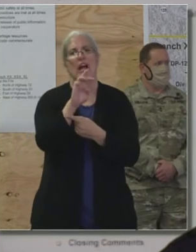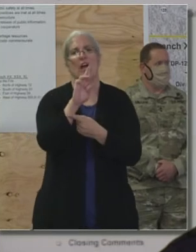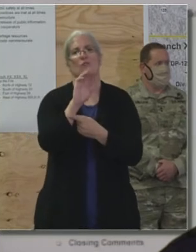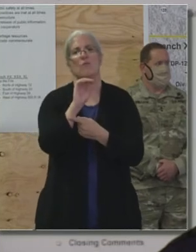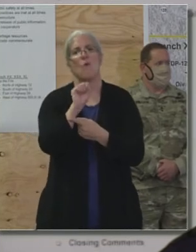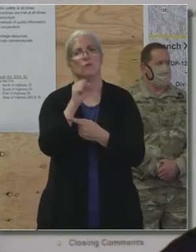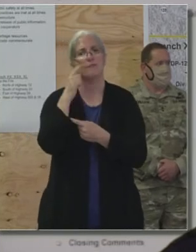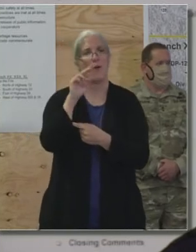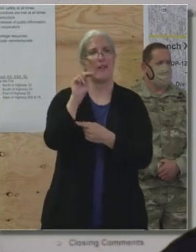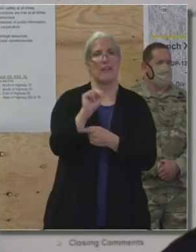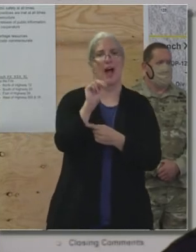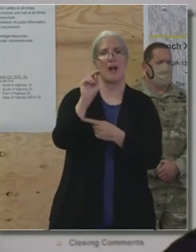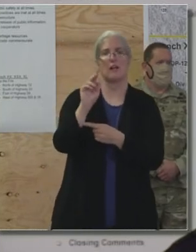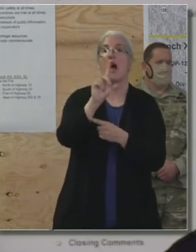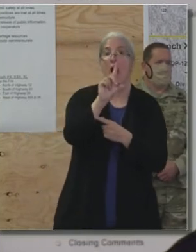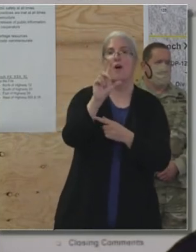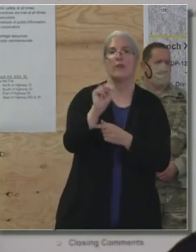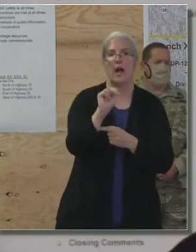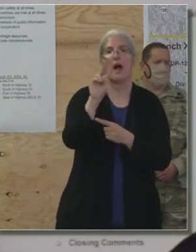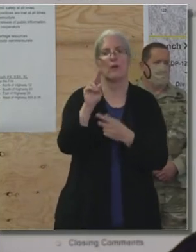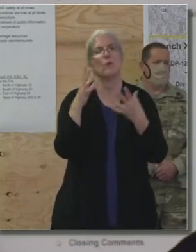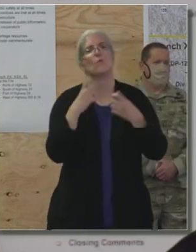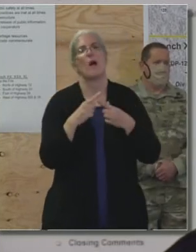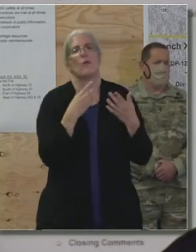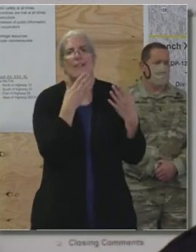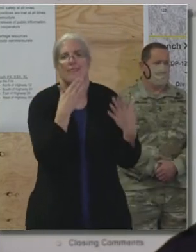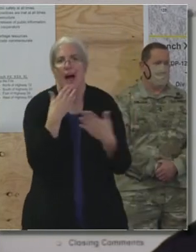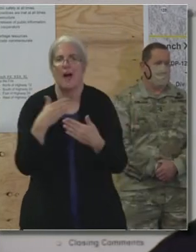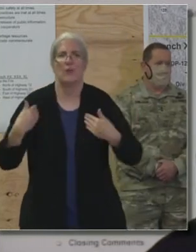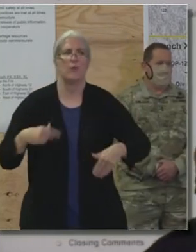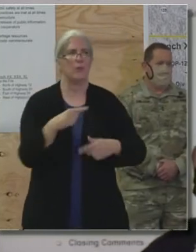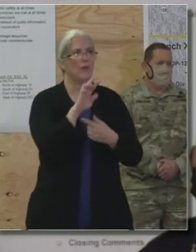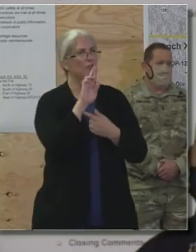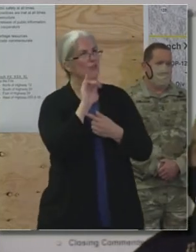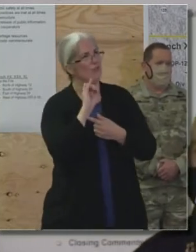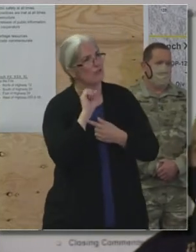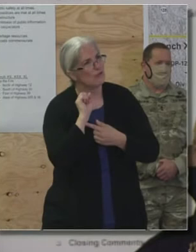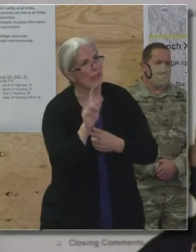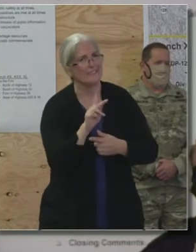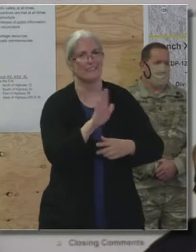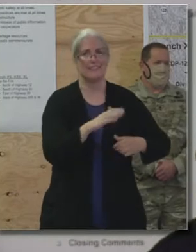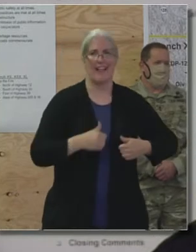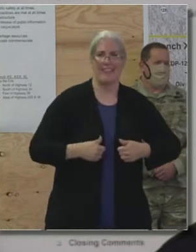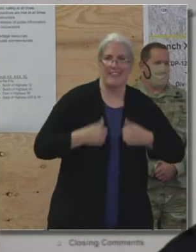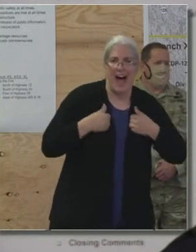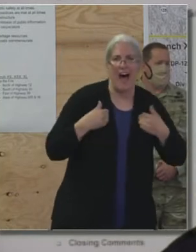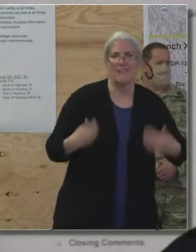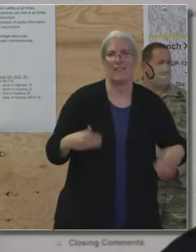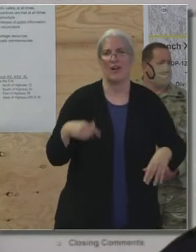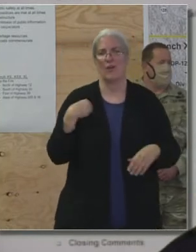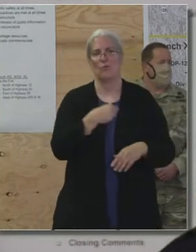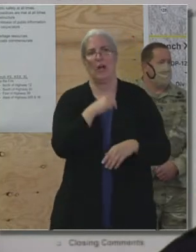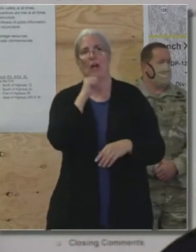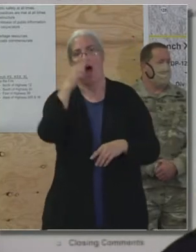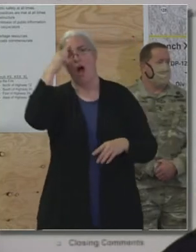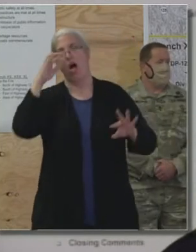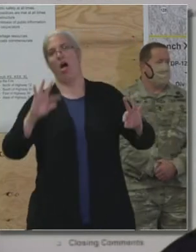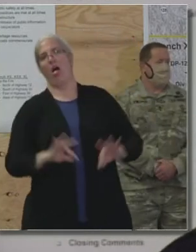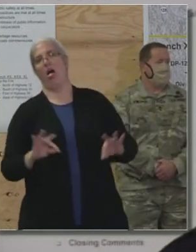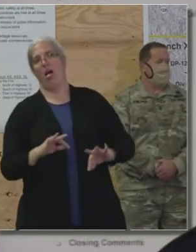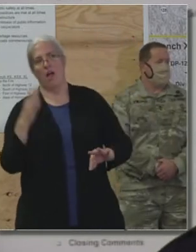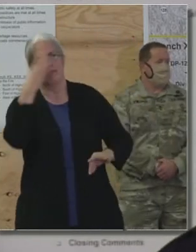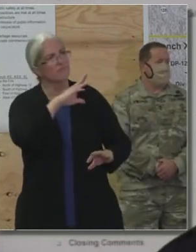pelea y ello gracias gracias por arriesgar sus vidas y también gracias y todos entendemos muy bien gracias